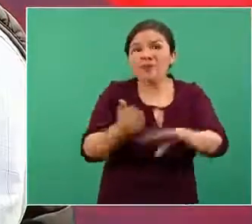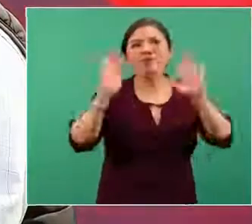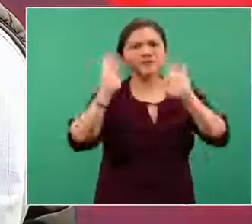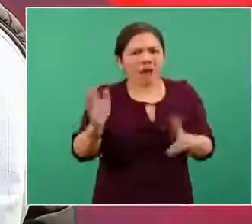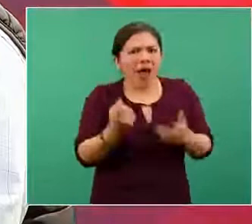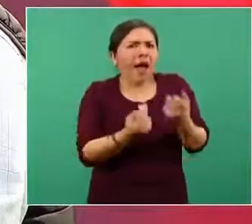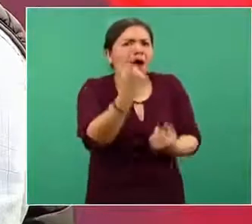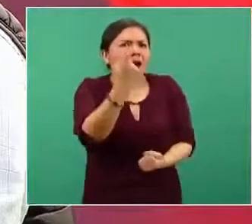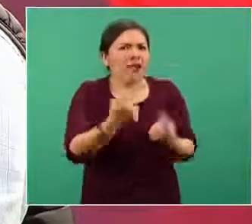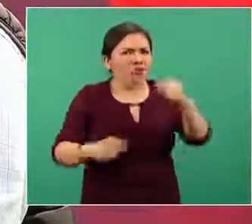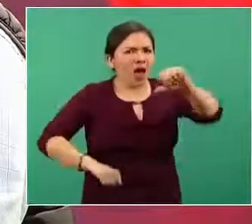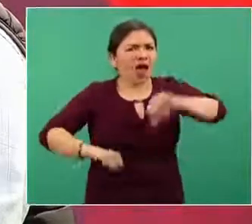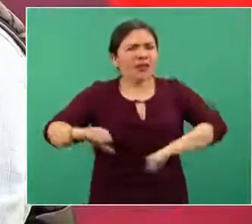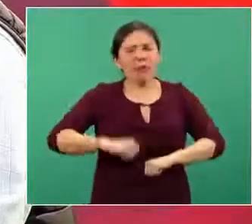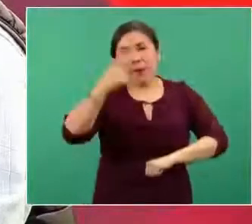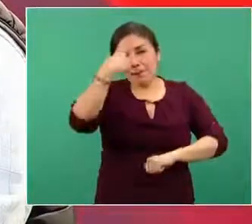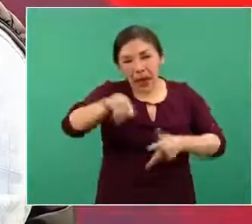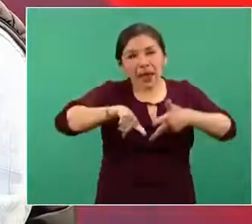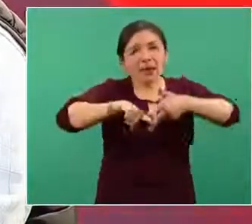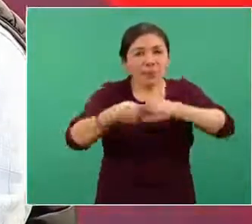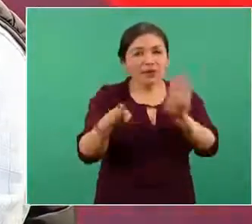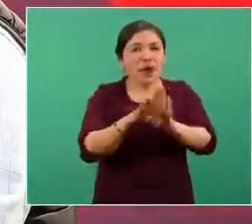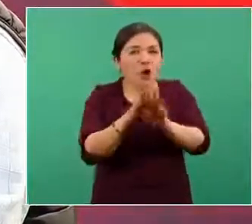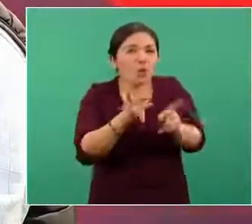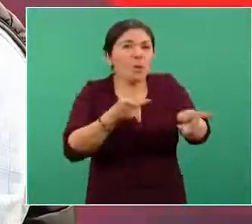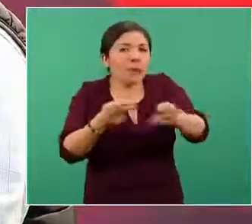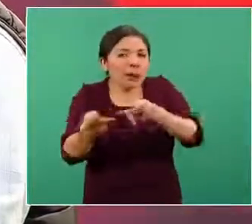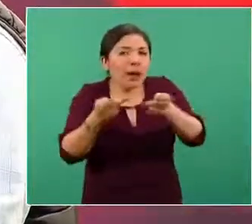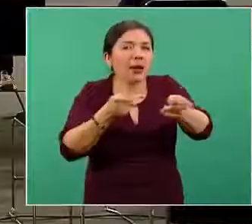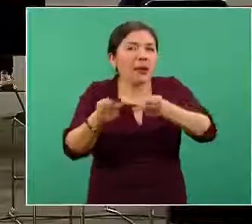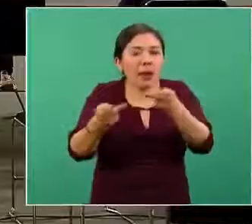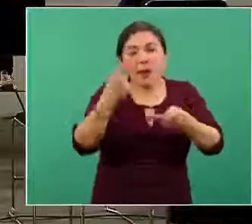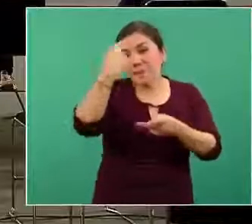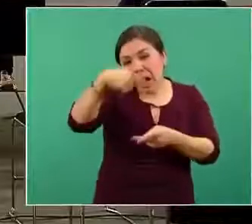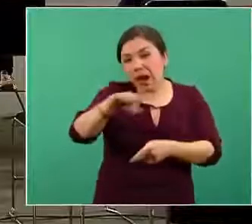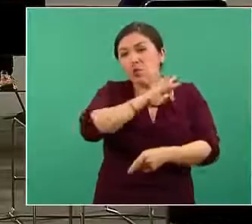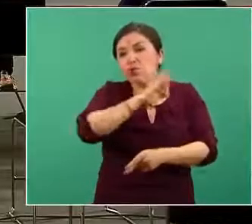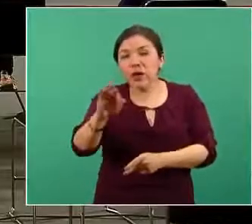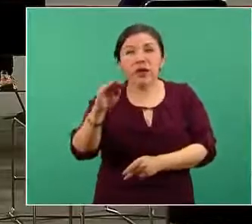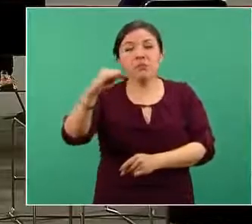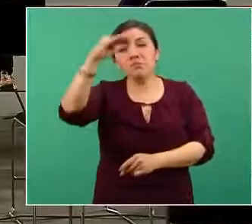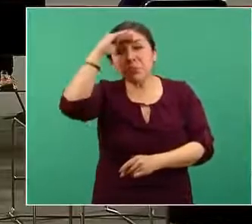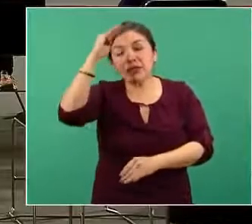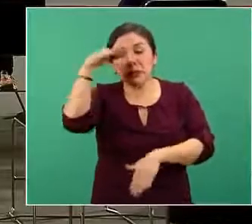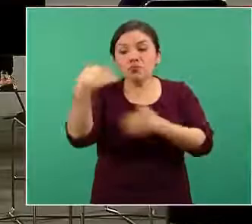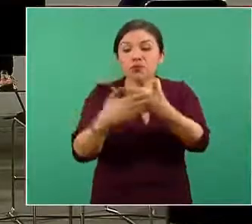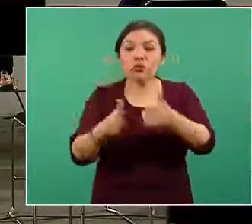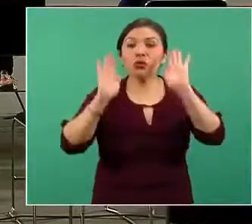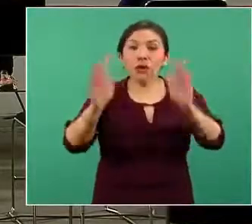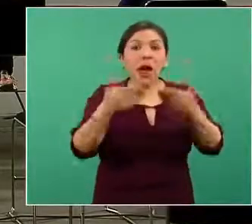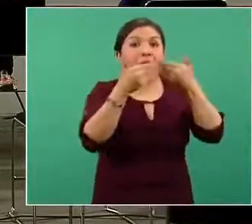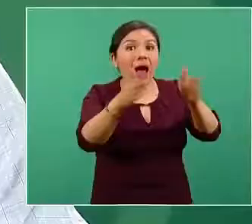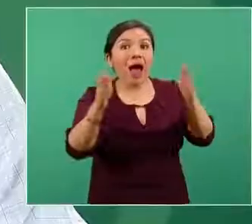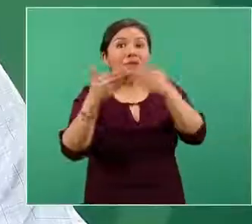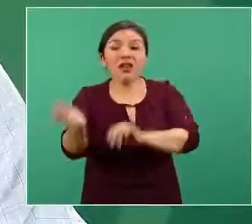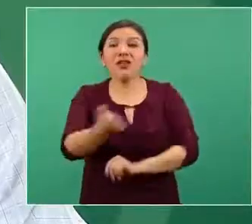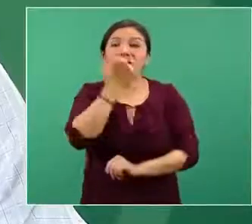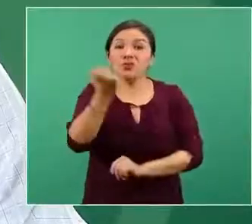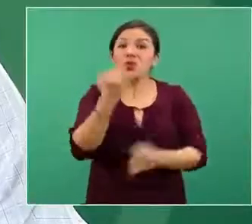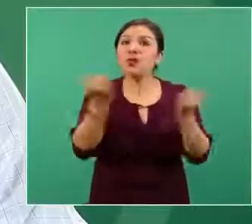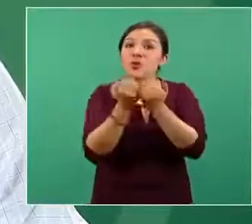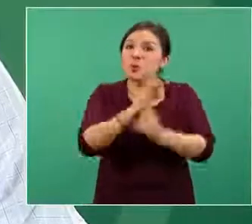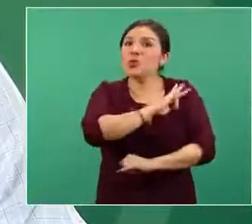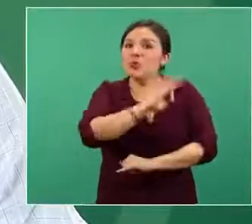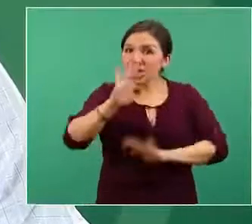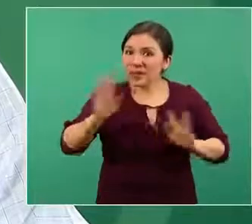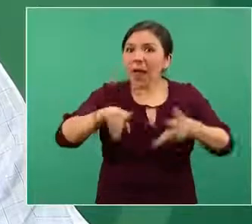actividades preparatorias de inicio en miras precisamente a la reactivación que también pueden empezar a